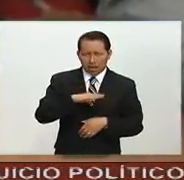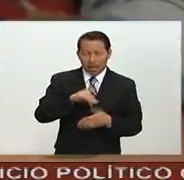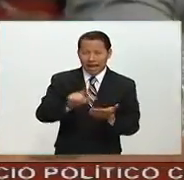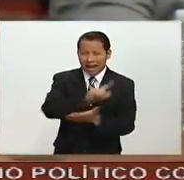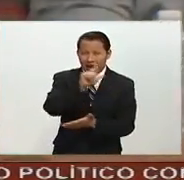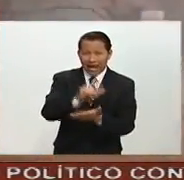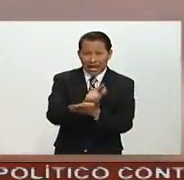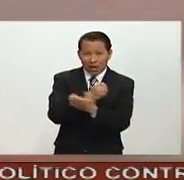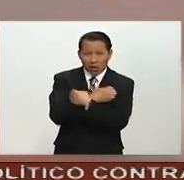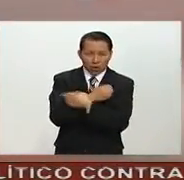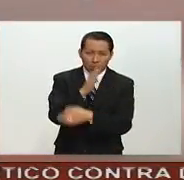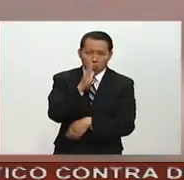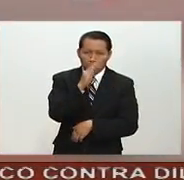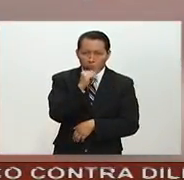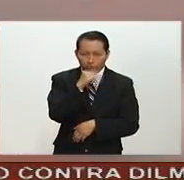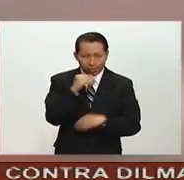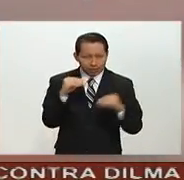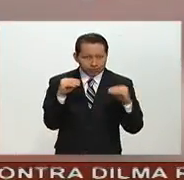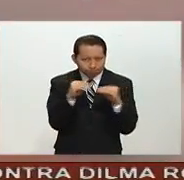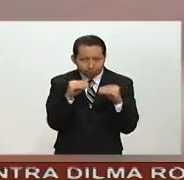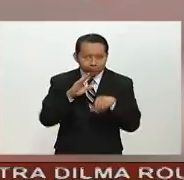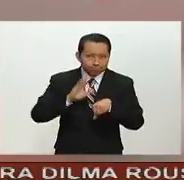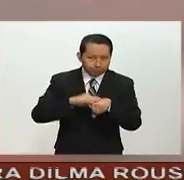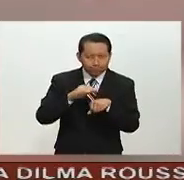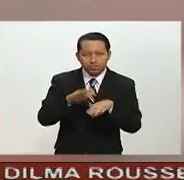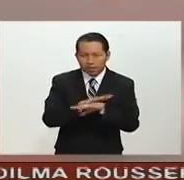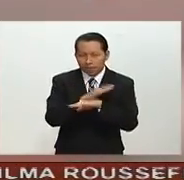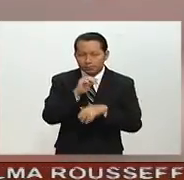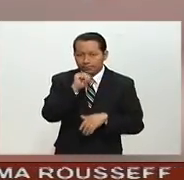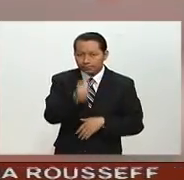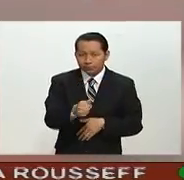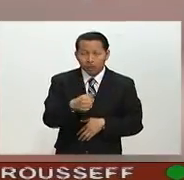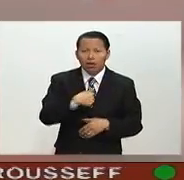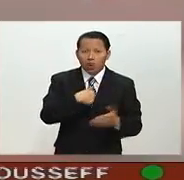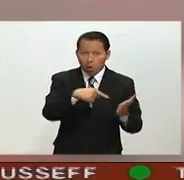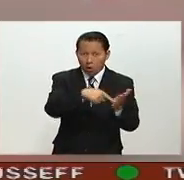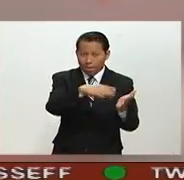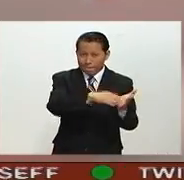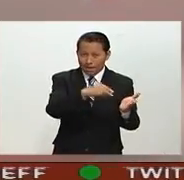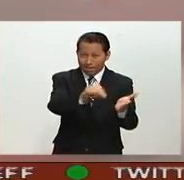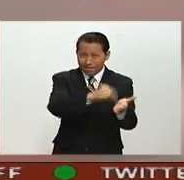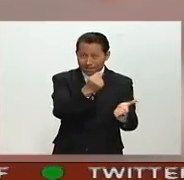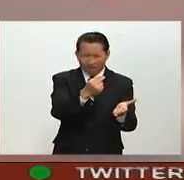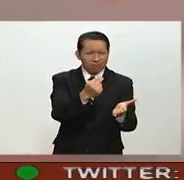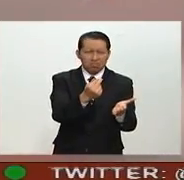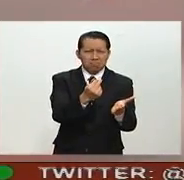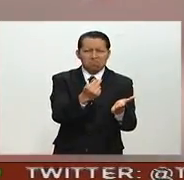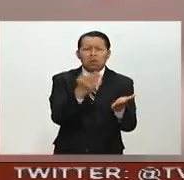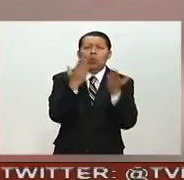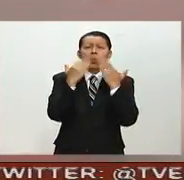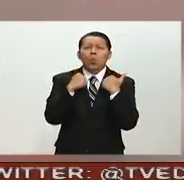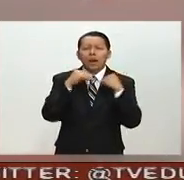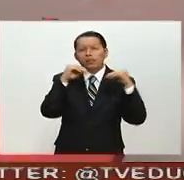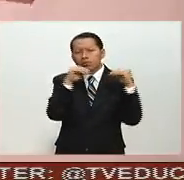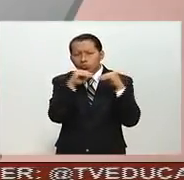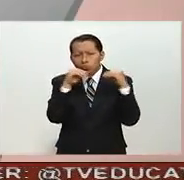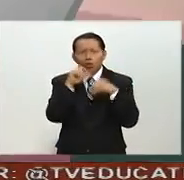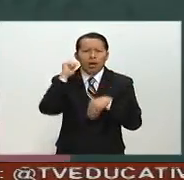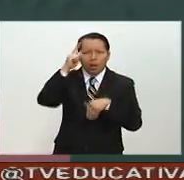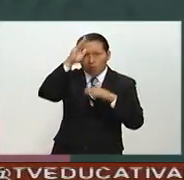está a discusión. No está en el documento que les firmé, no está en la discusión, no está en ningún